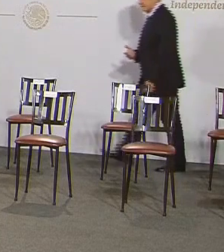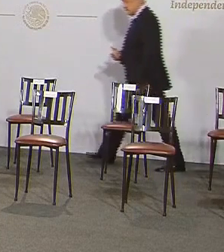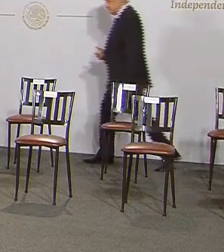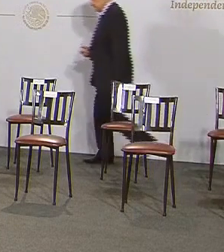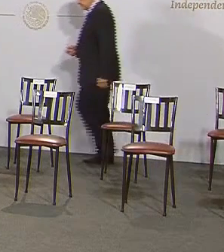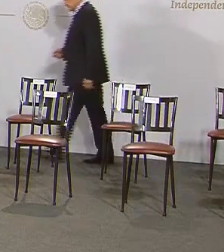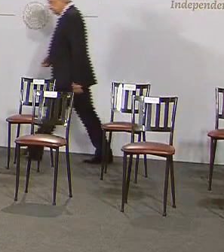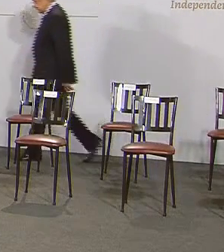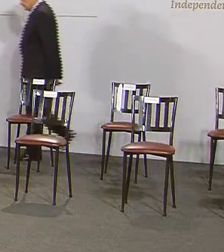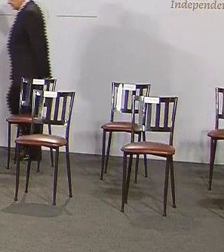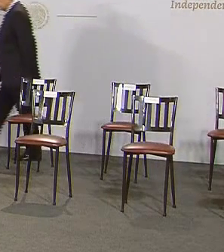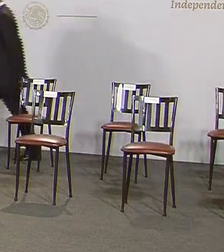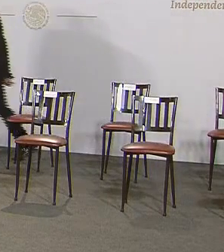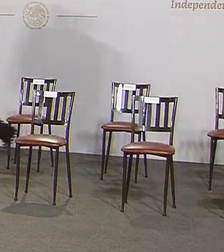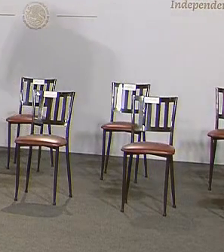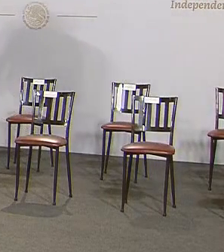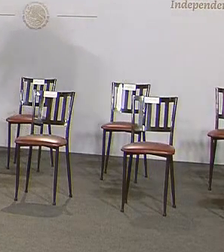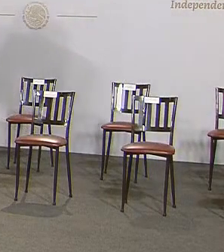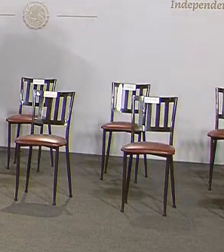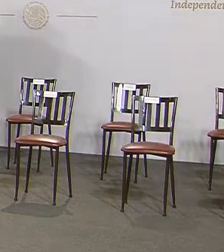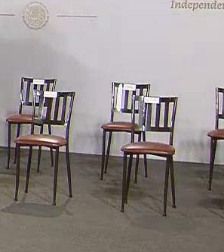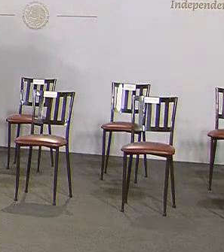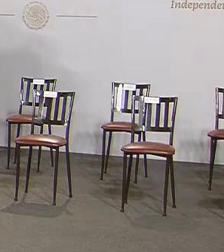días. Buenos días. Buenos días.